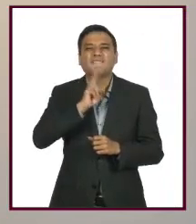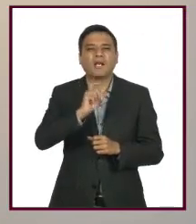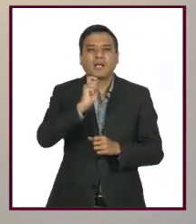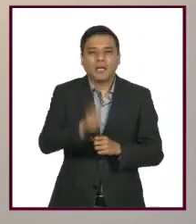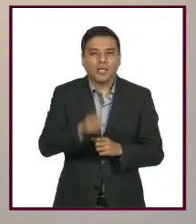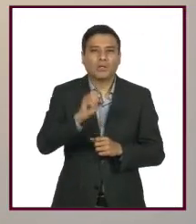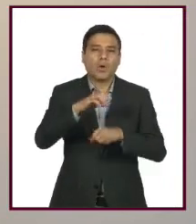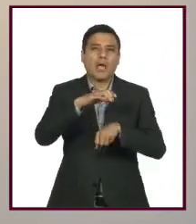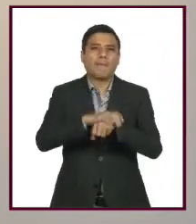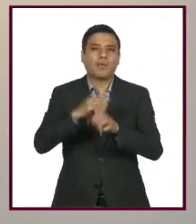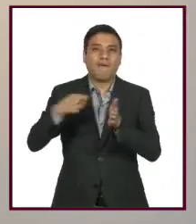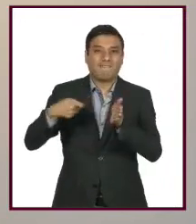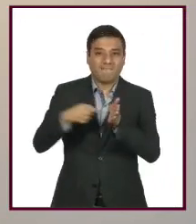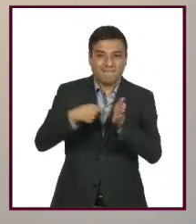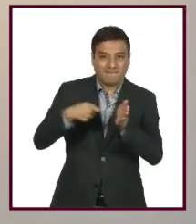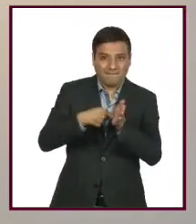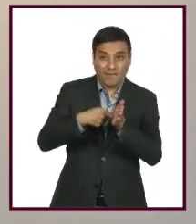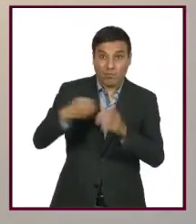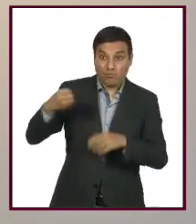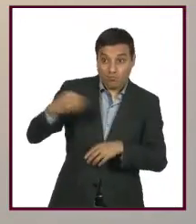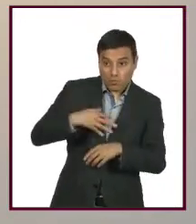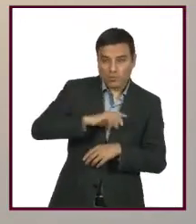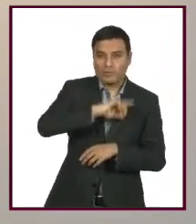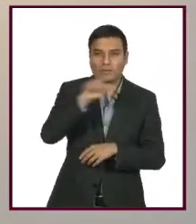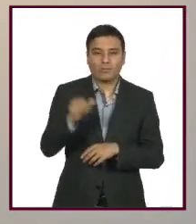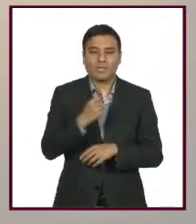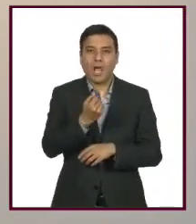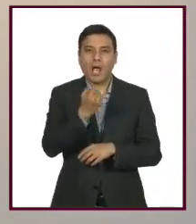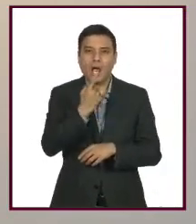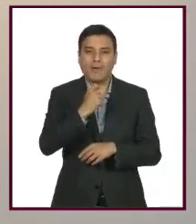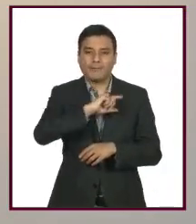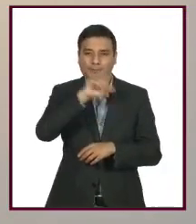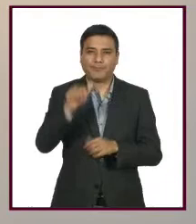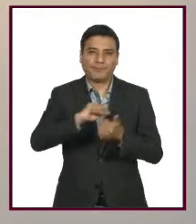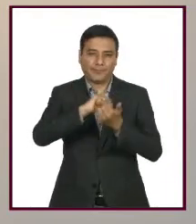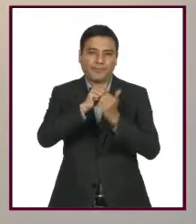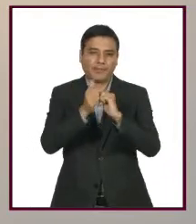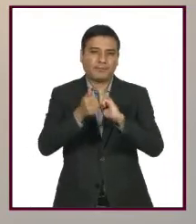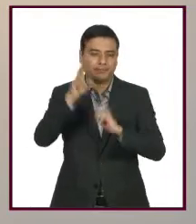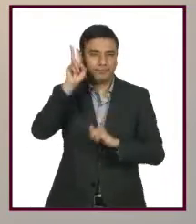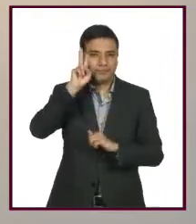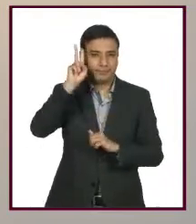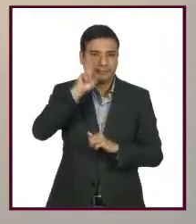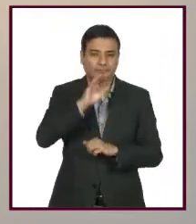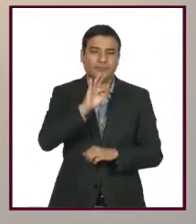de pares, puedan iniciar este consumo y que puedan desarrollar un trastorno por consumo, ¿no?